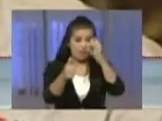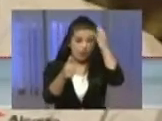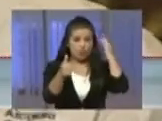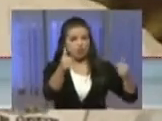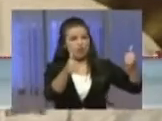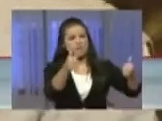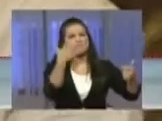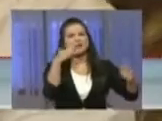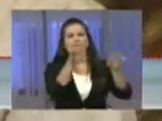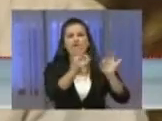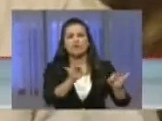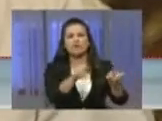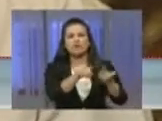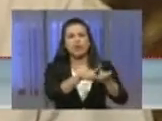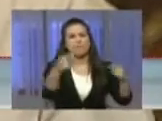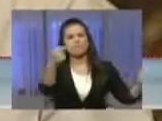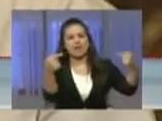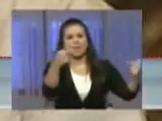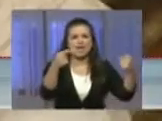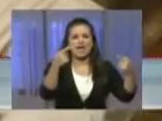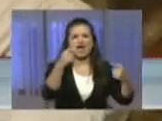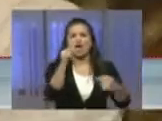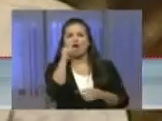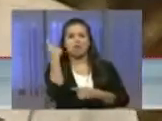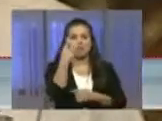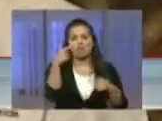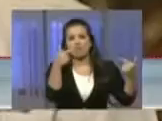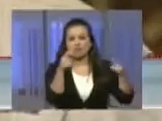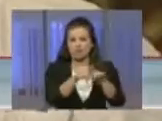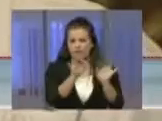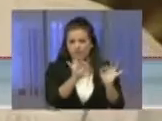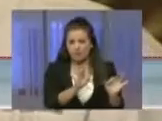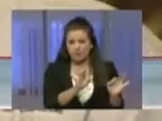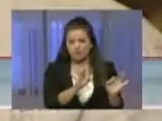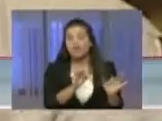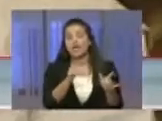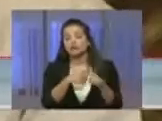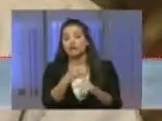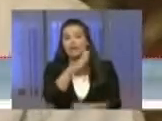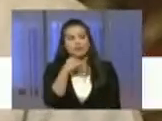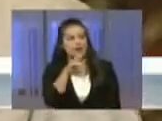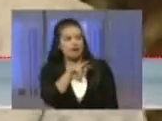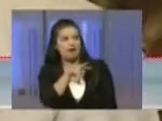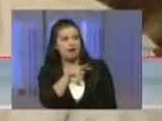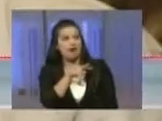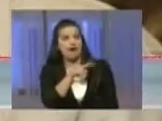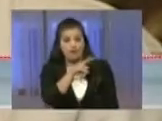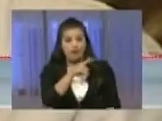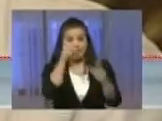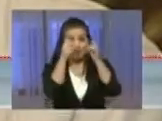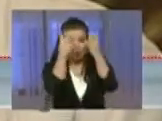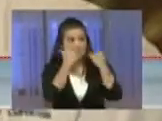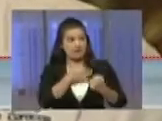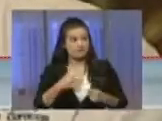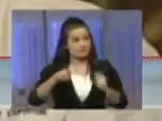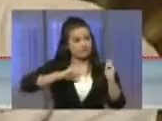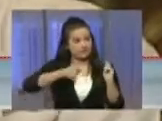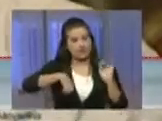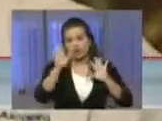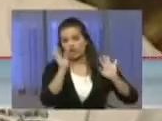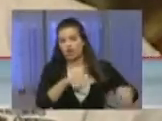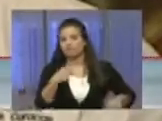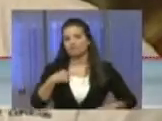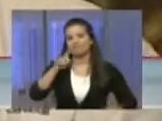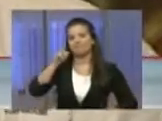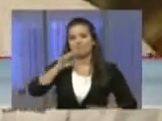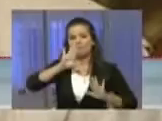candidato presidencial y capriles por eso recurre a la estrategia del referendum Porque además habían dicho que iban a tumbar y van a derrocar